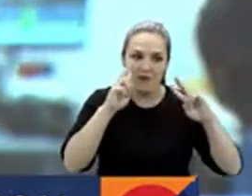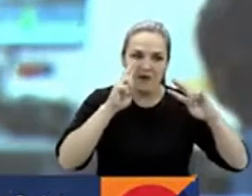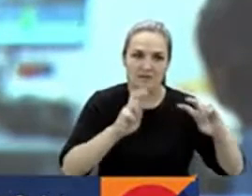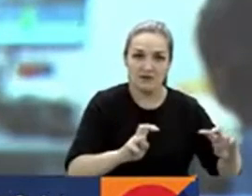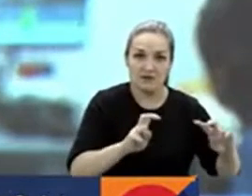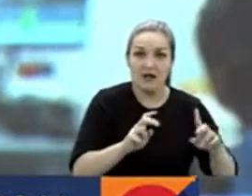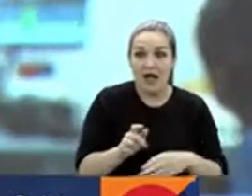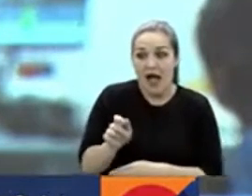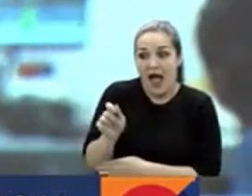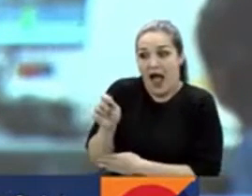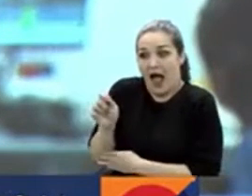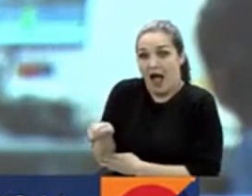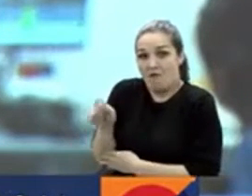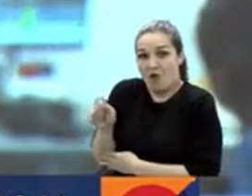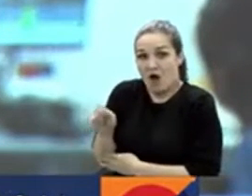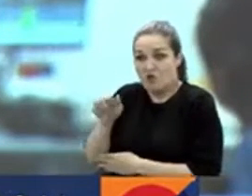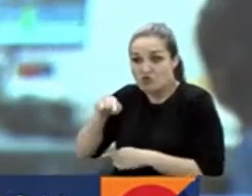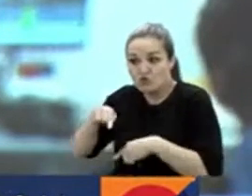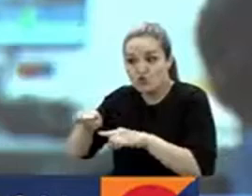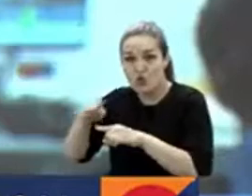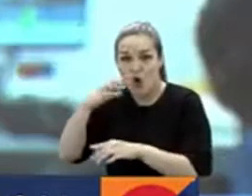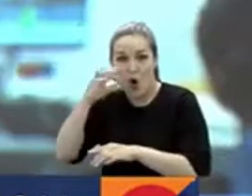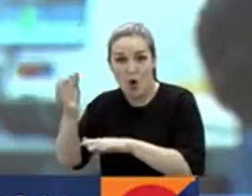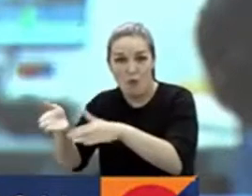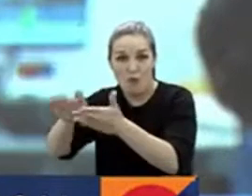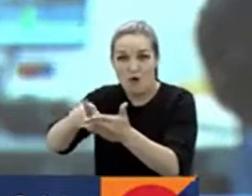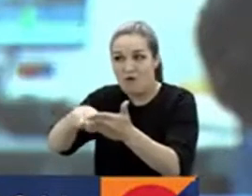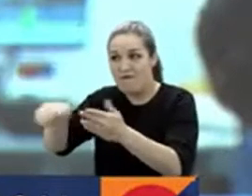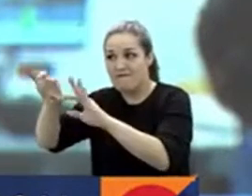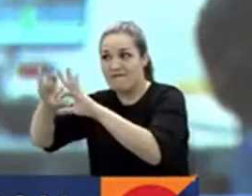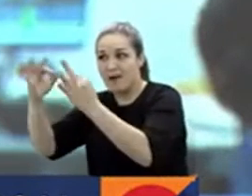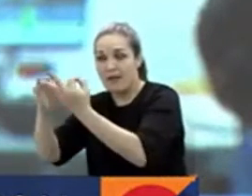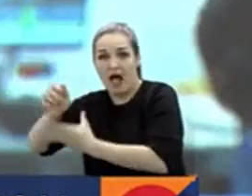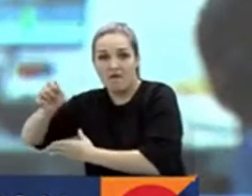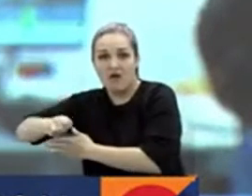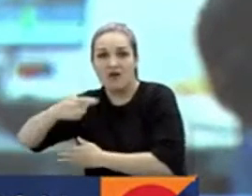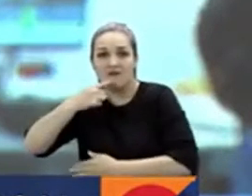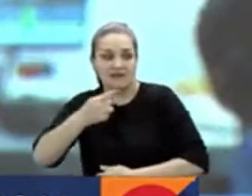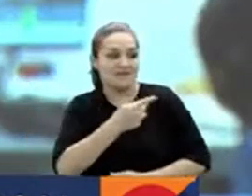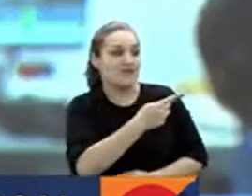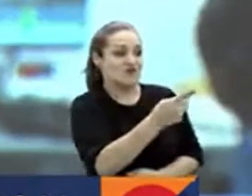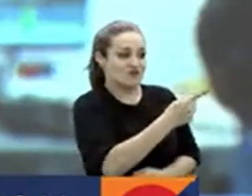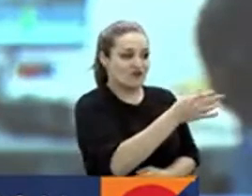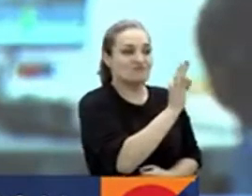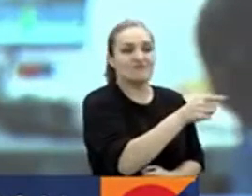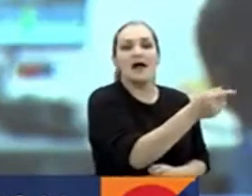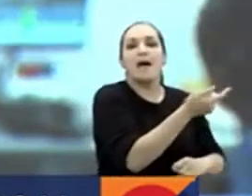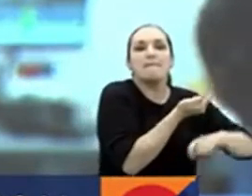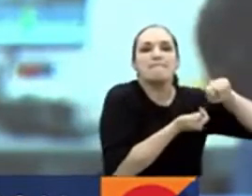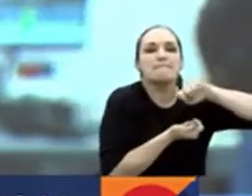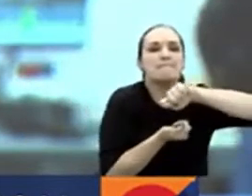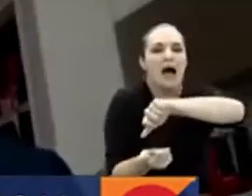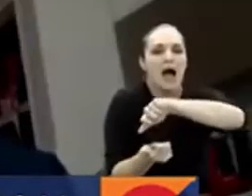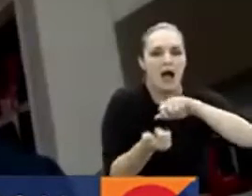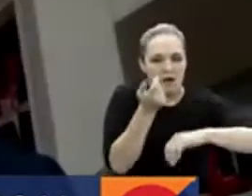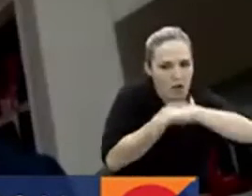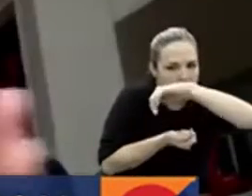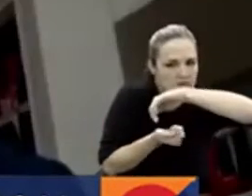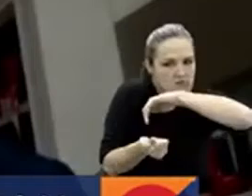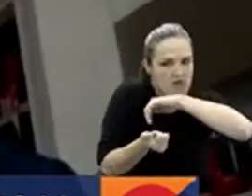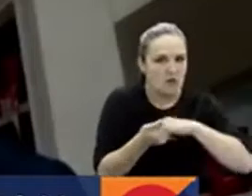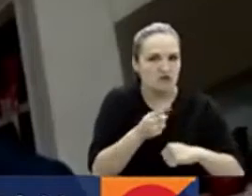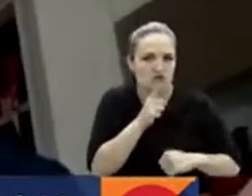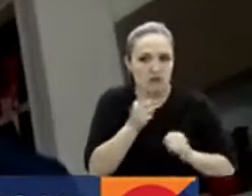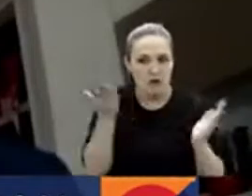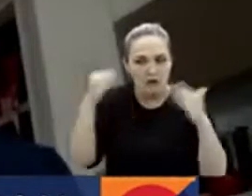la familia Pecci en Colombia, serían los responsables de financiar el crimen contra el fiscal uruguayo. En diálogo con RTBC